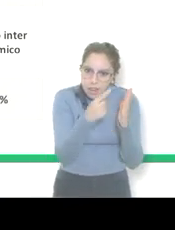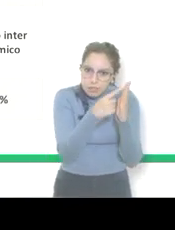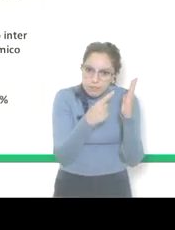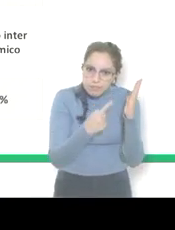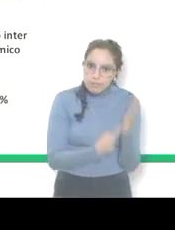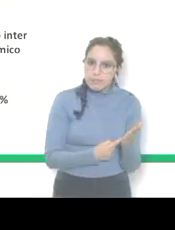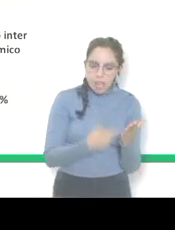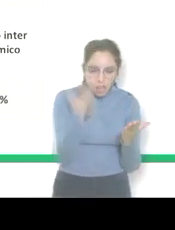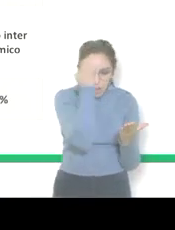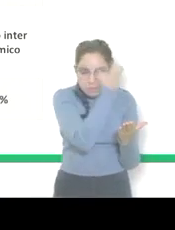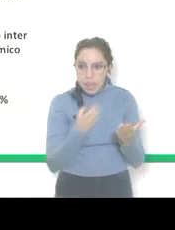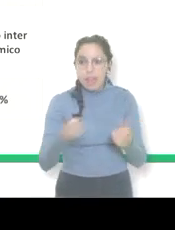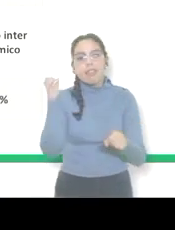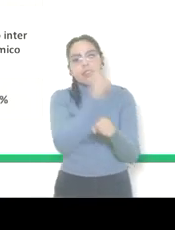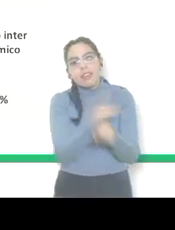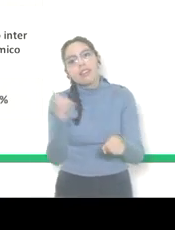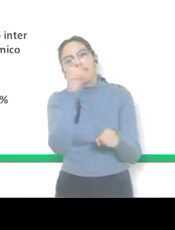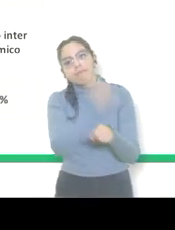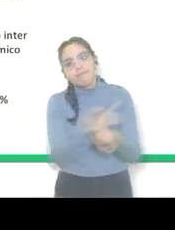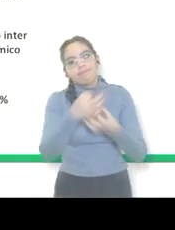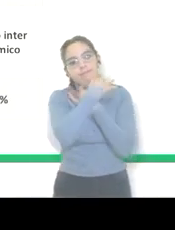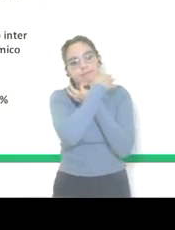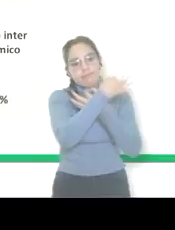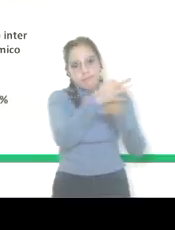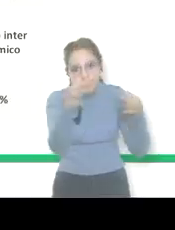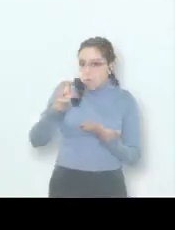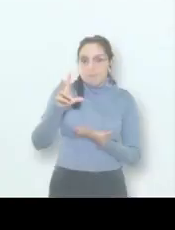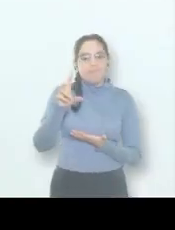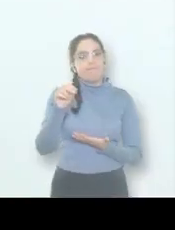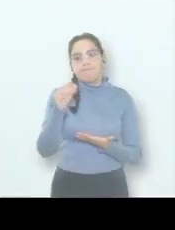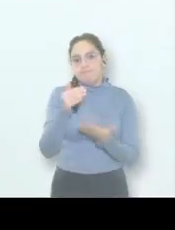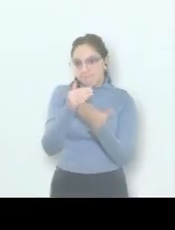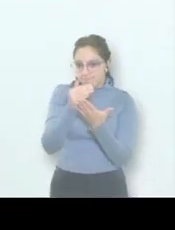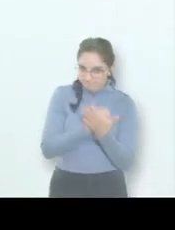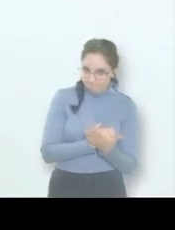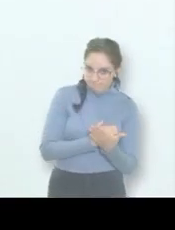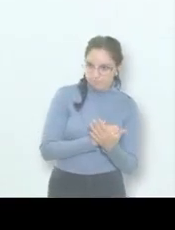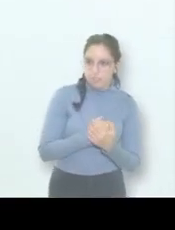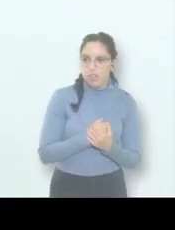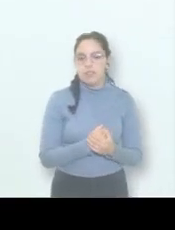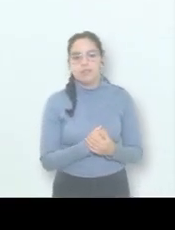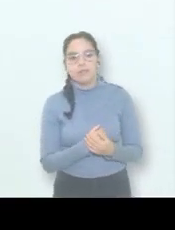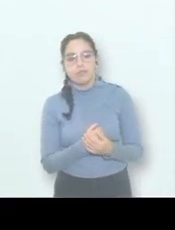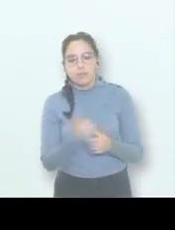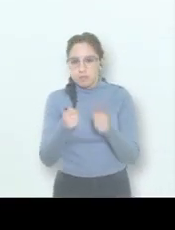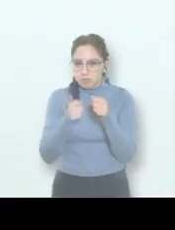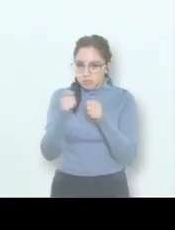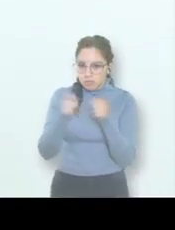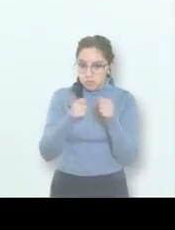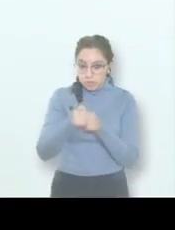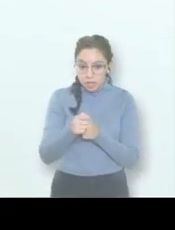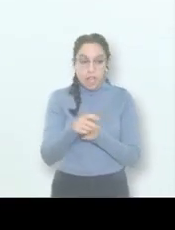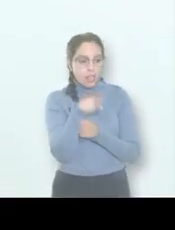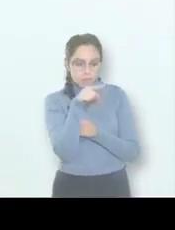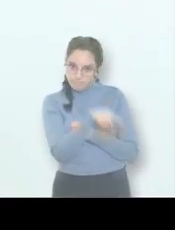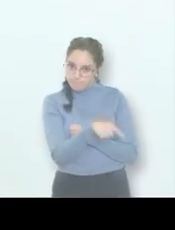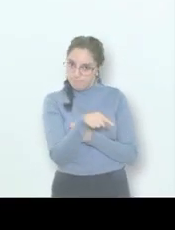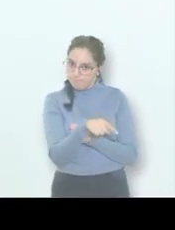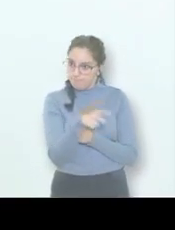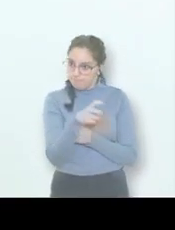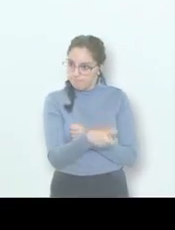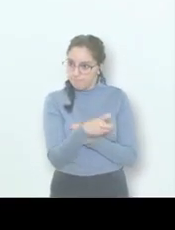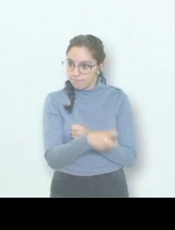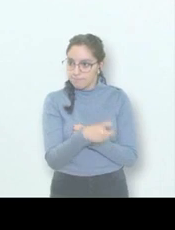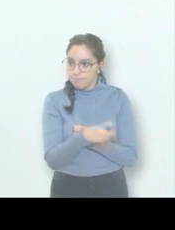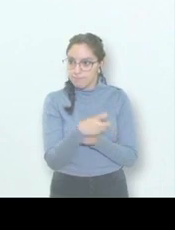que diariamente les estamos dando a conocer cómo va este avance? Y en base a eso, pues iremos estableciendo, una vez que nos